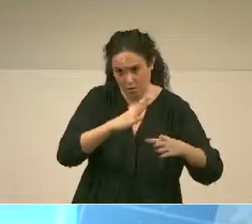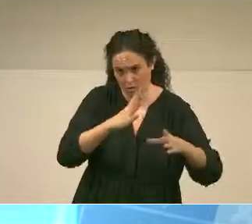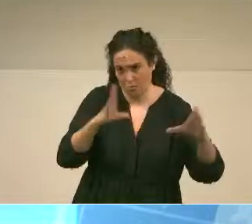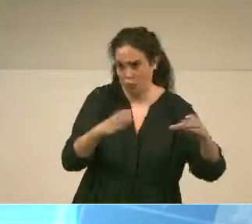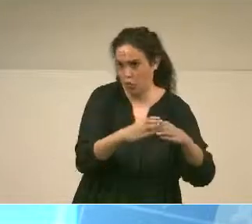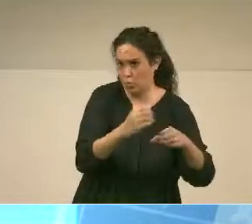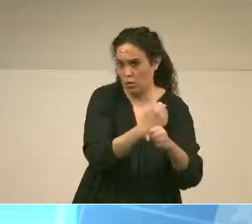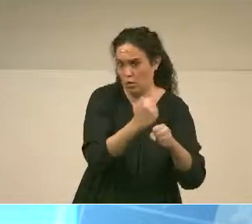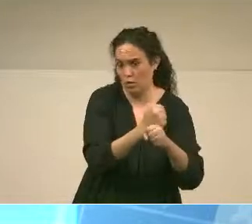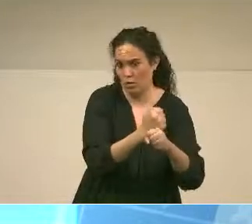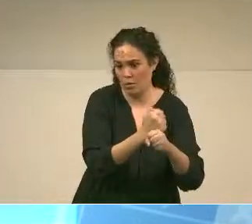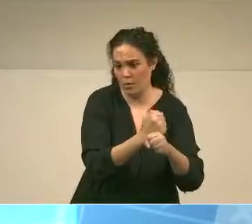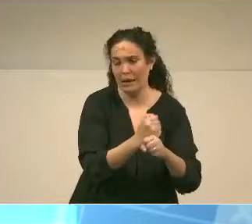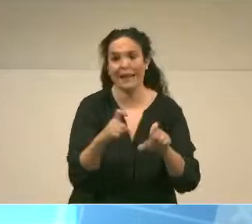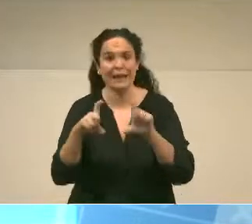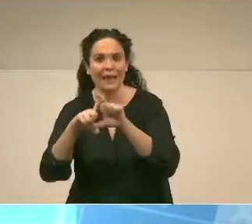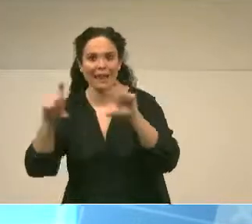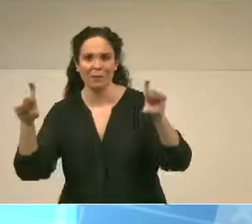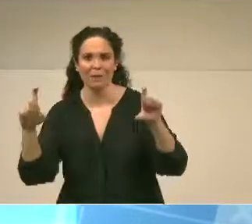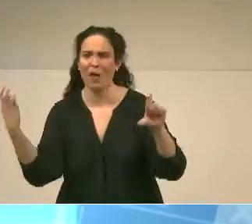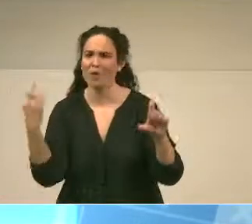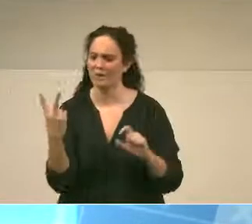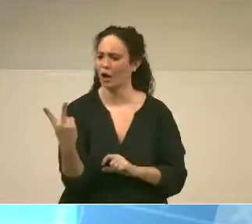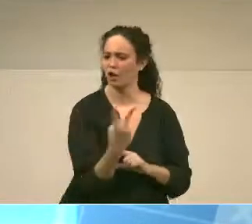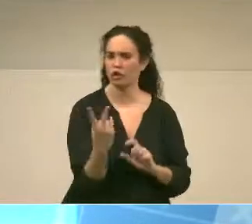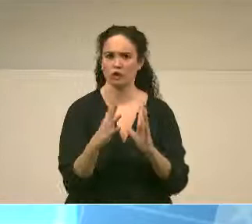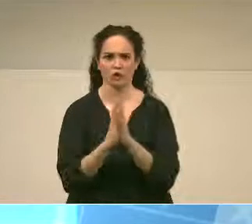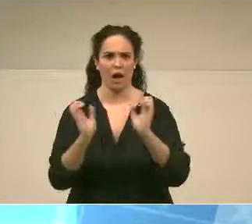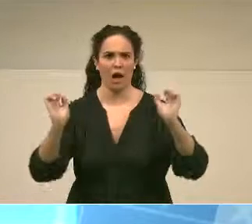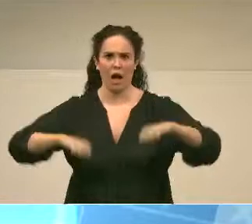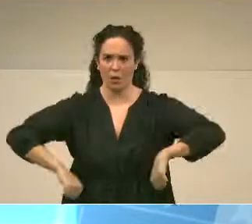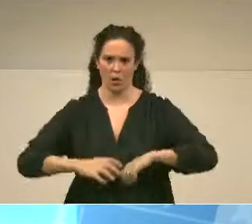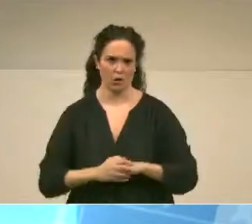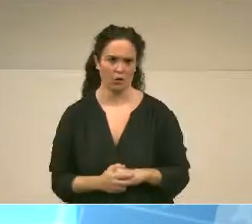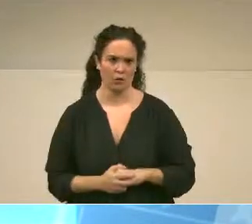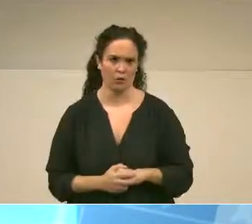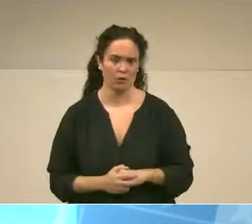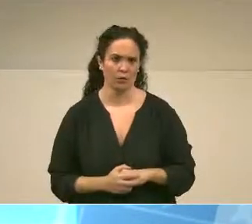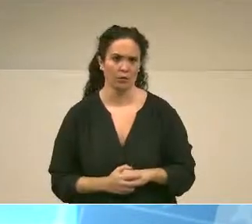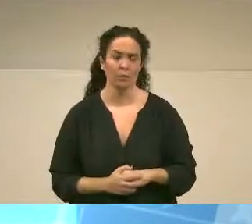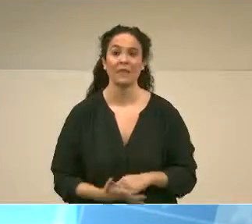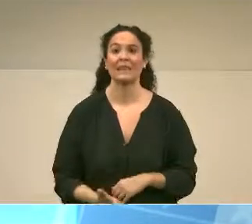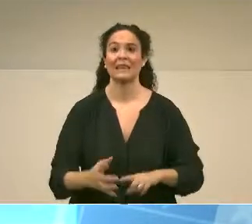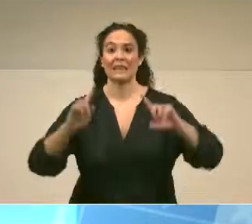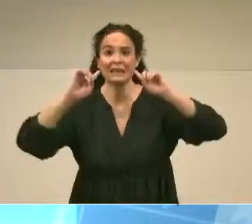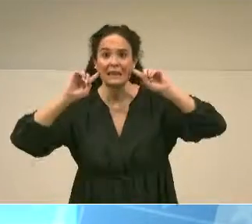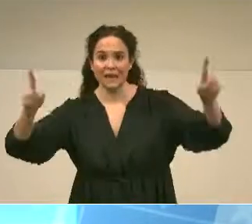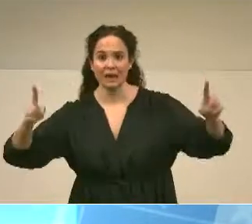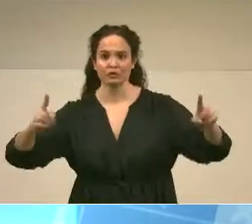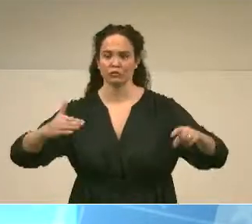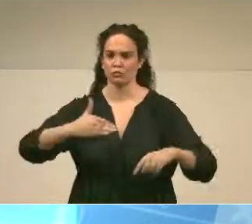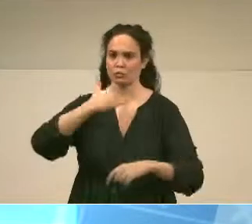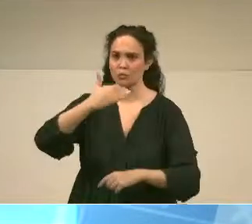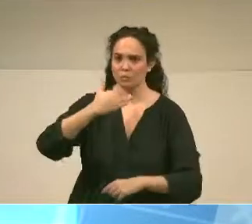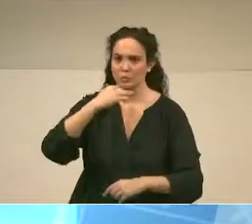y la parte de la empresa, la dirección y la propiedad. De tal manera que si se tiene que poner en marcha algún